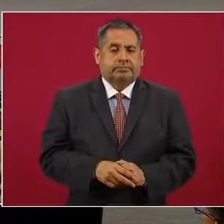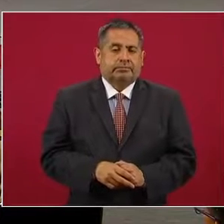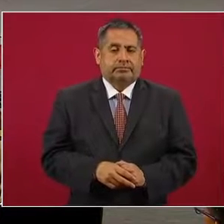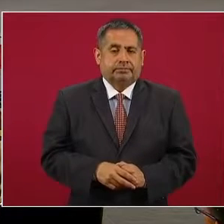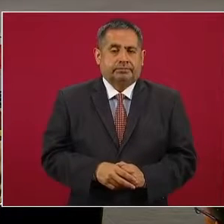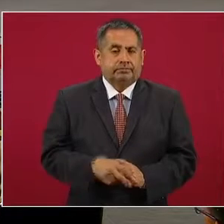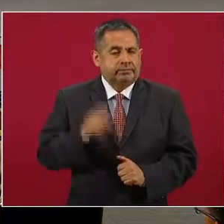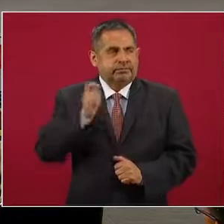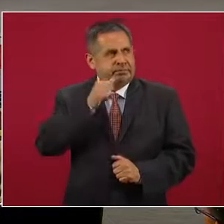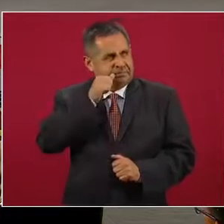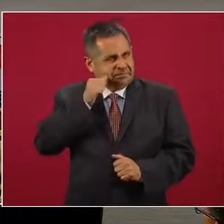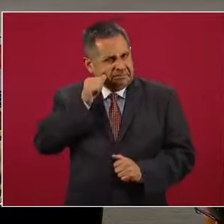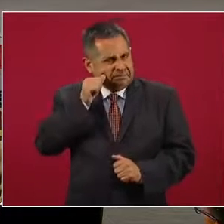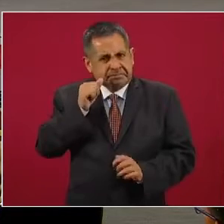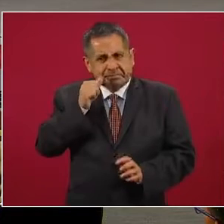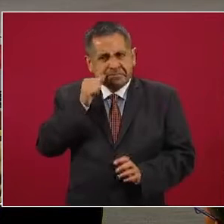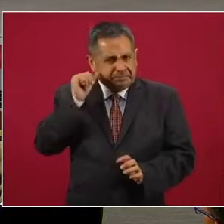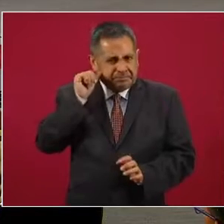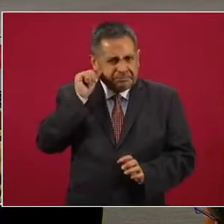que es ayer, ¿no?